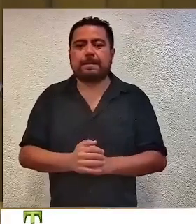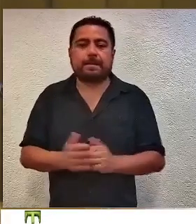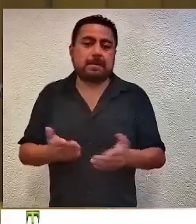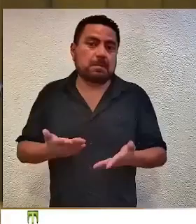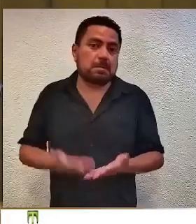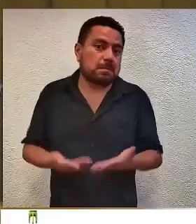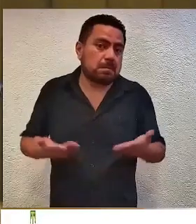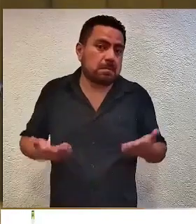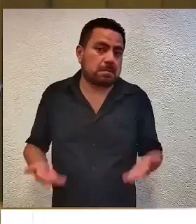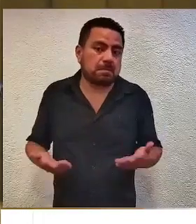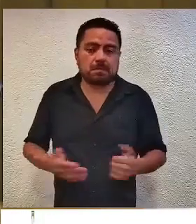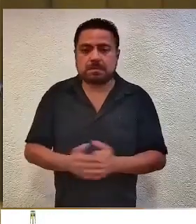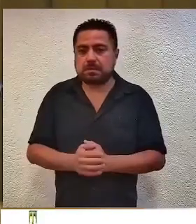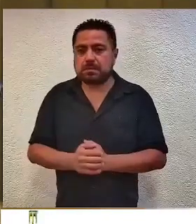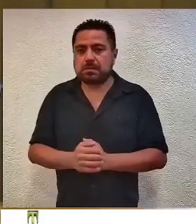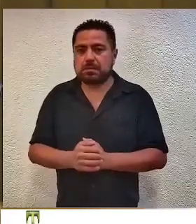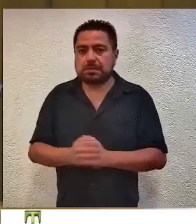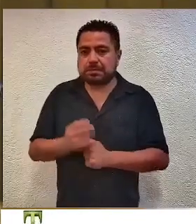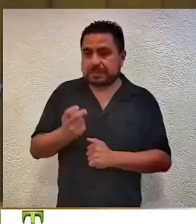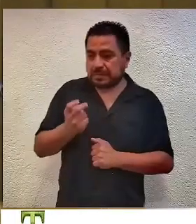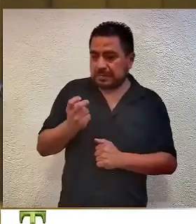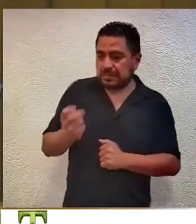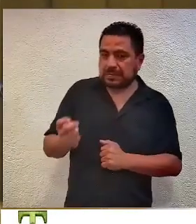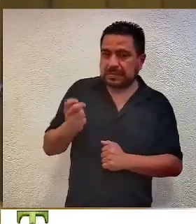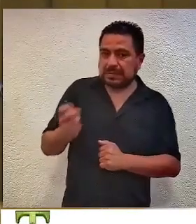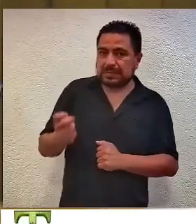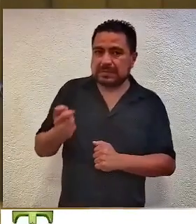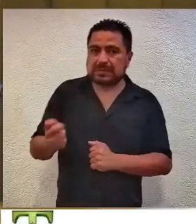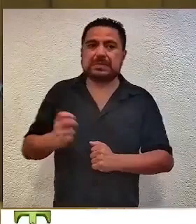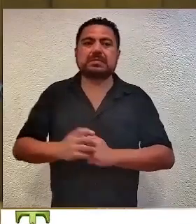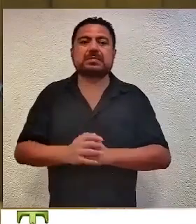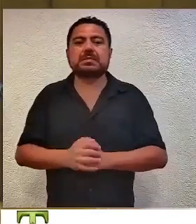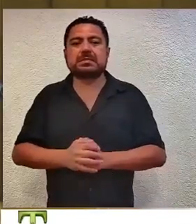Entonces, bueno, de estas